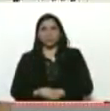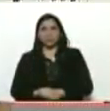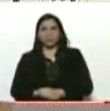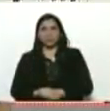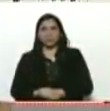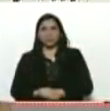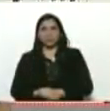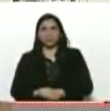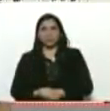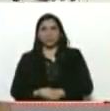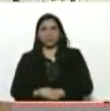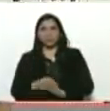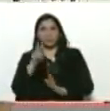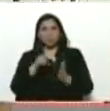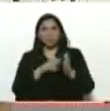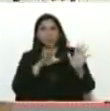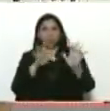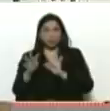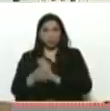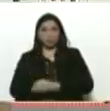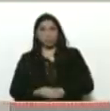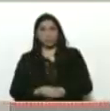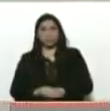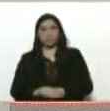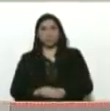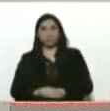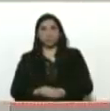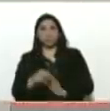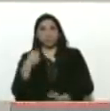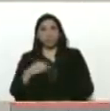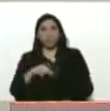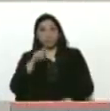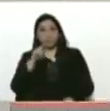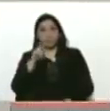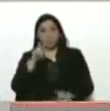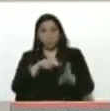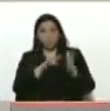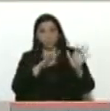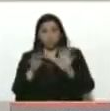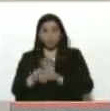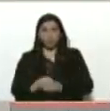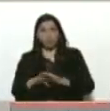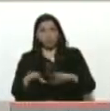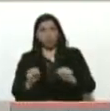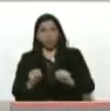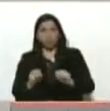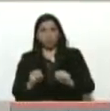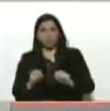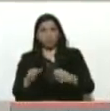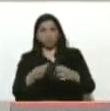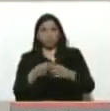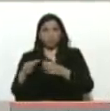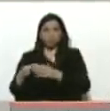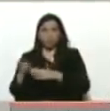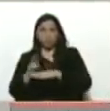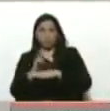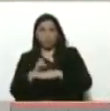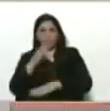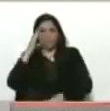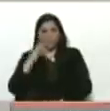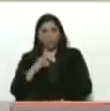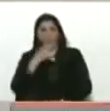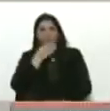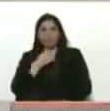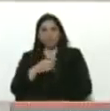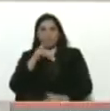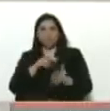son del 2019. Noviembre del 2019, la toma de cuarteles militares y diciembre del 2019, toma